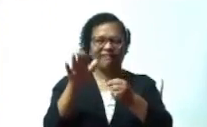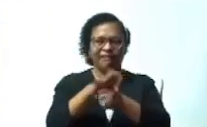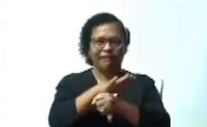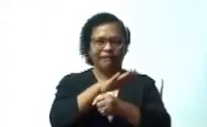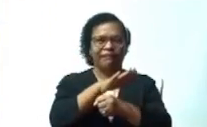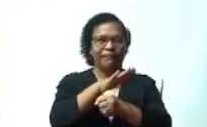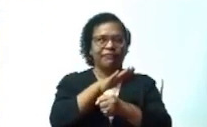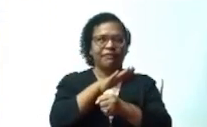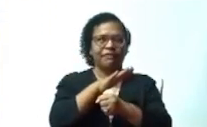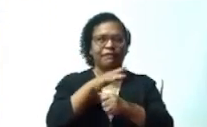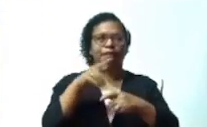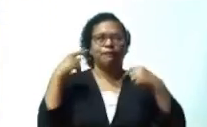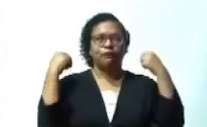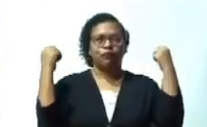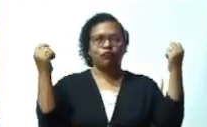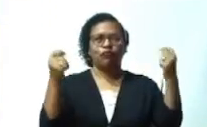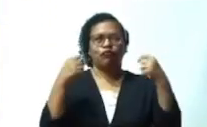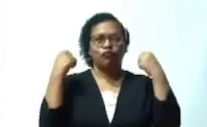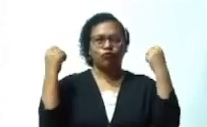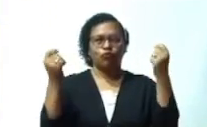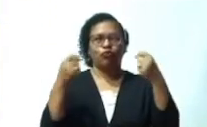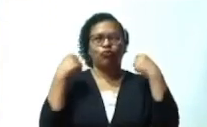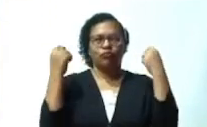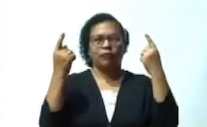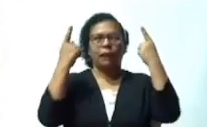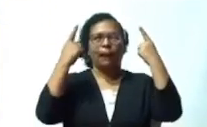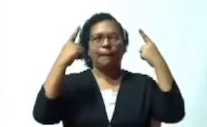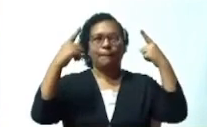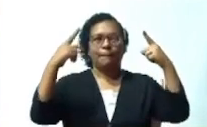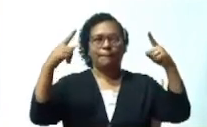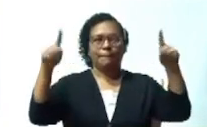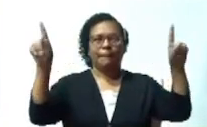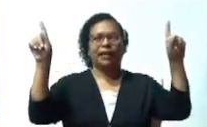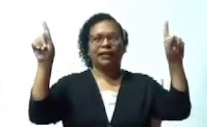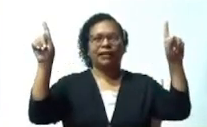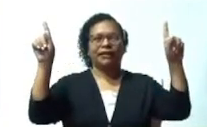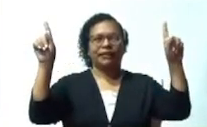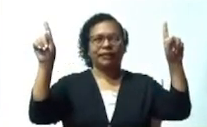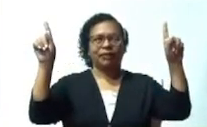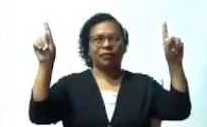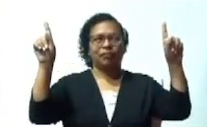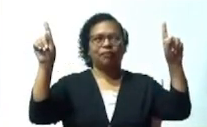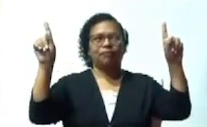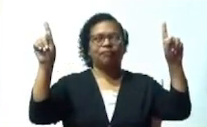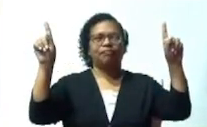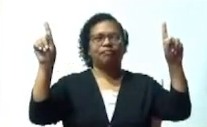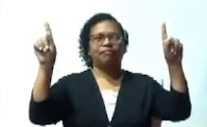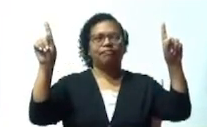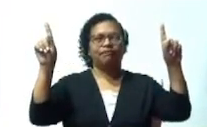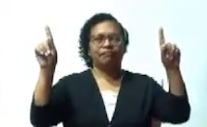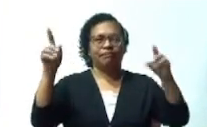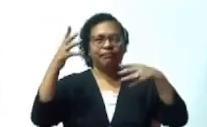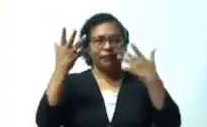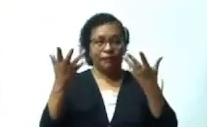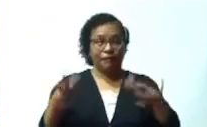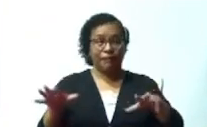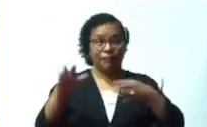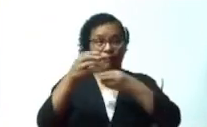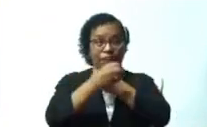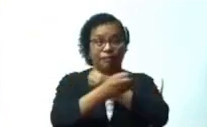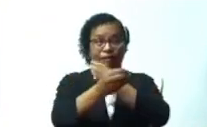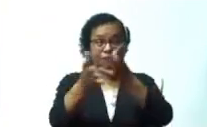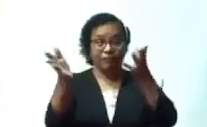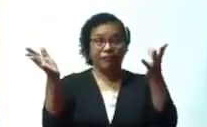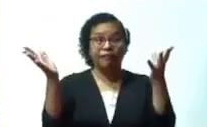celebrara los éxitos, los triunfos informados en el día